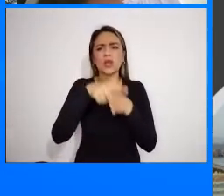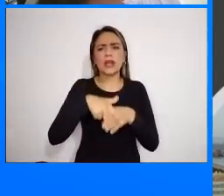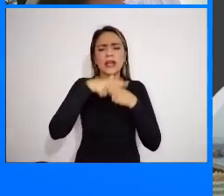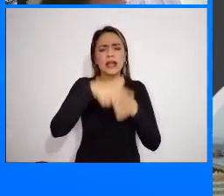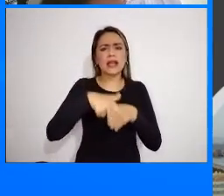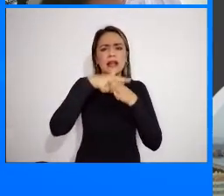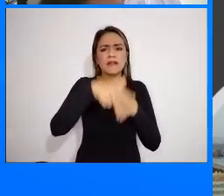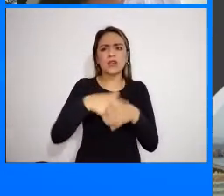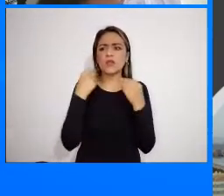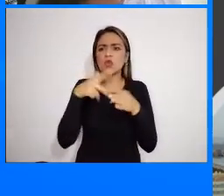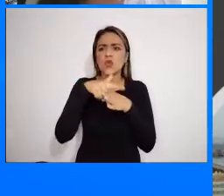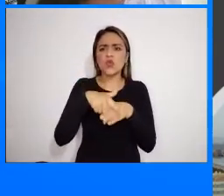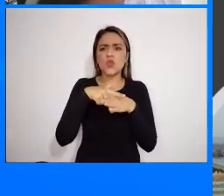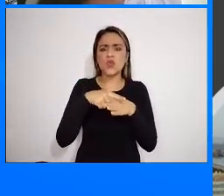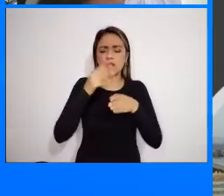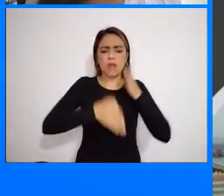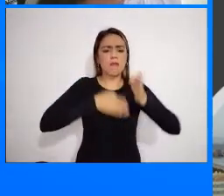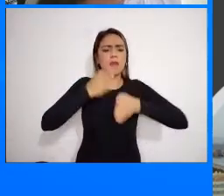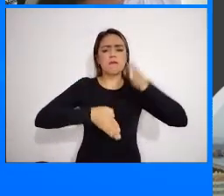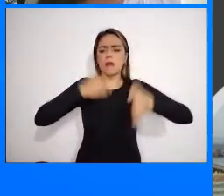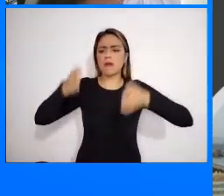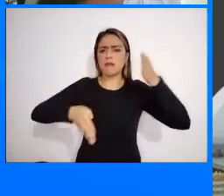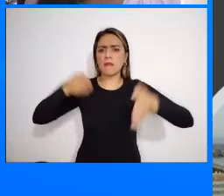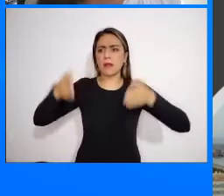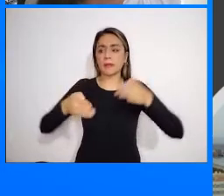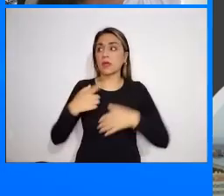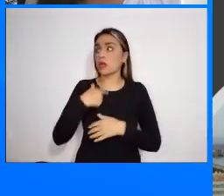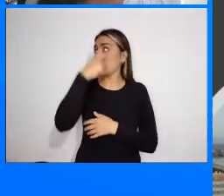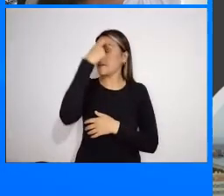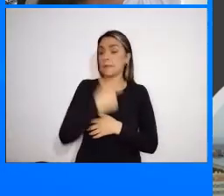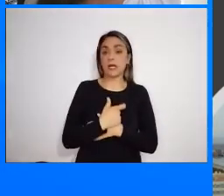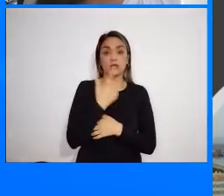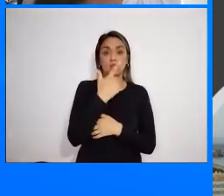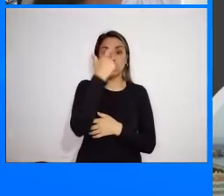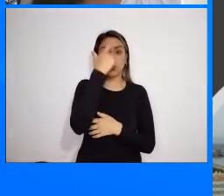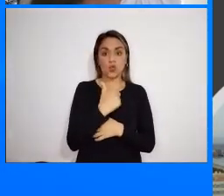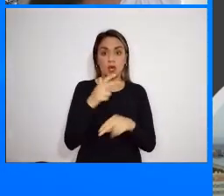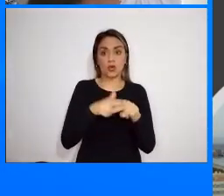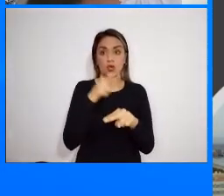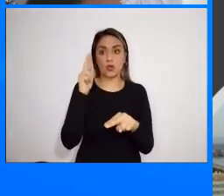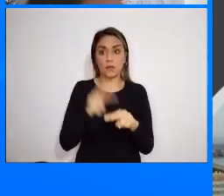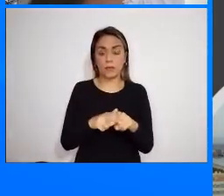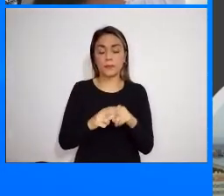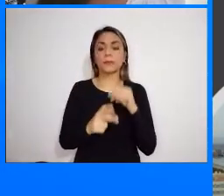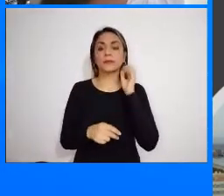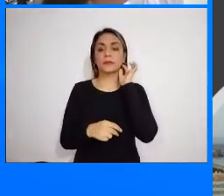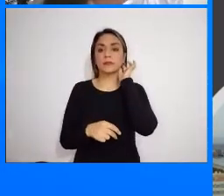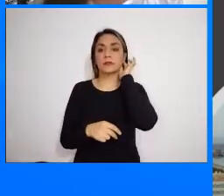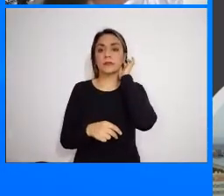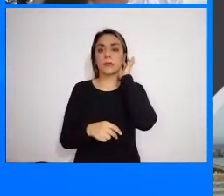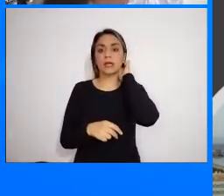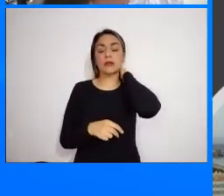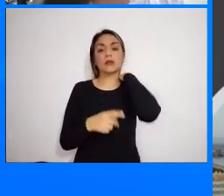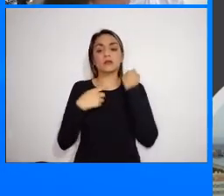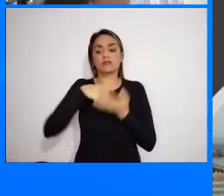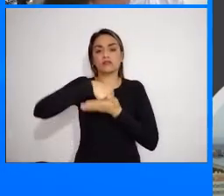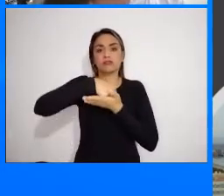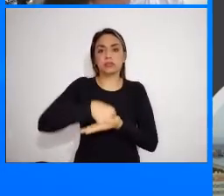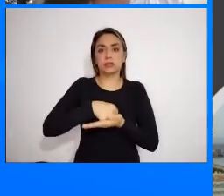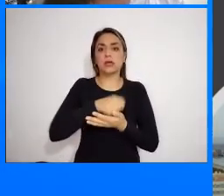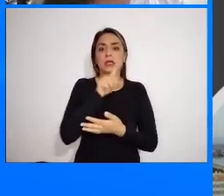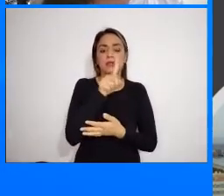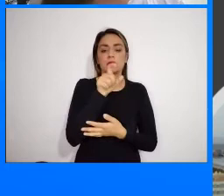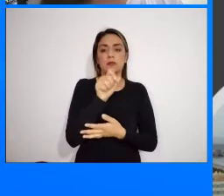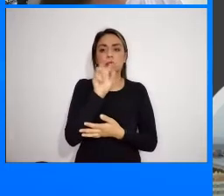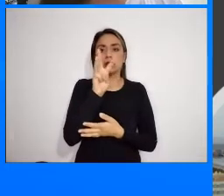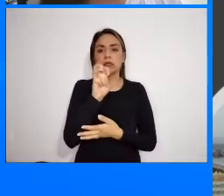cabalgata. Una persona normal ejerce una presión de